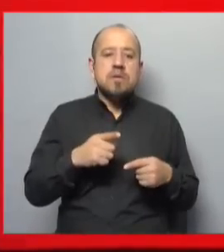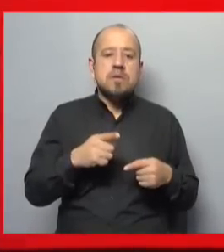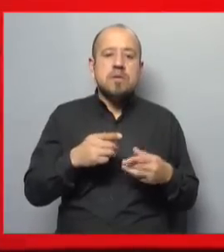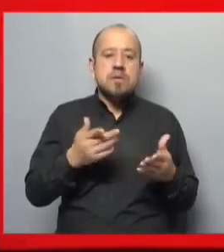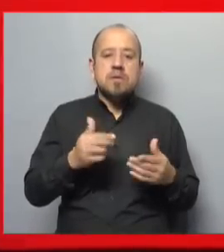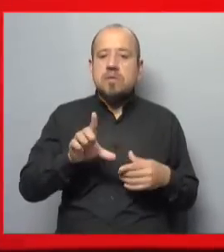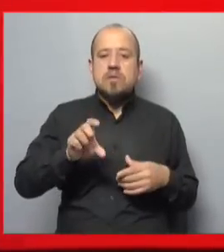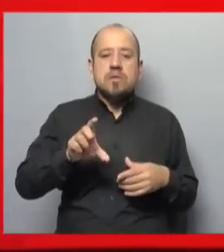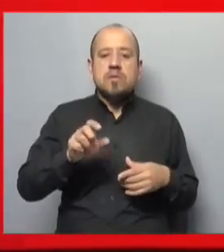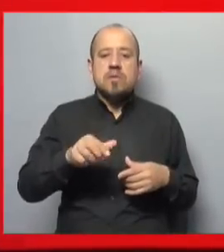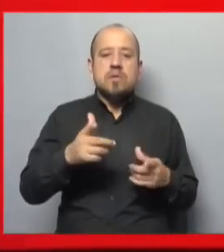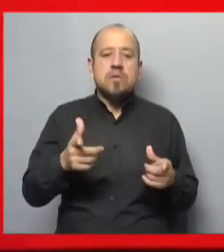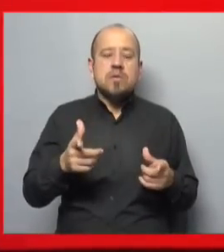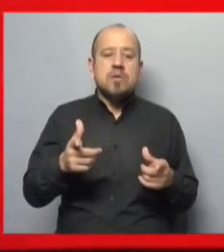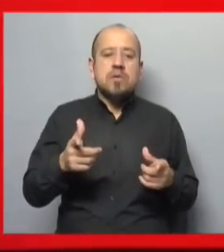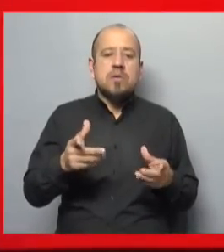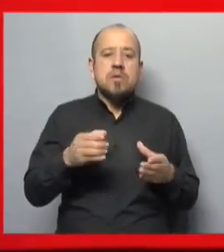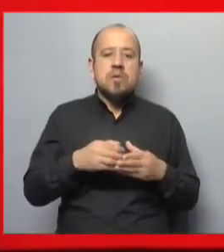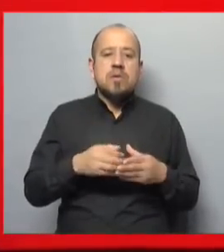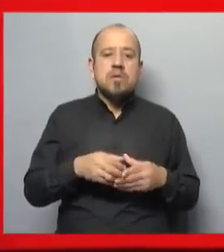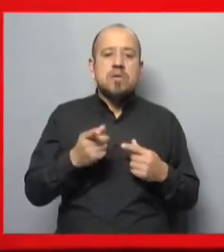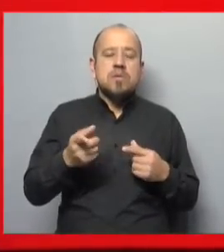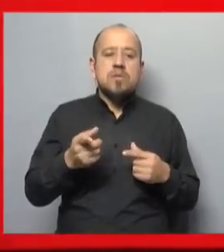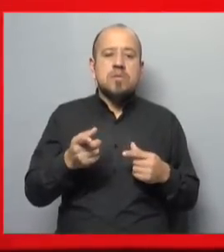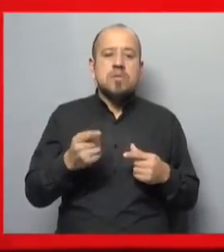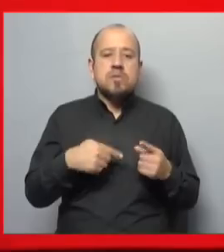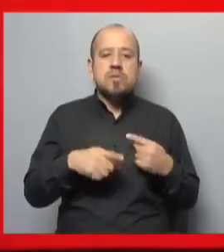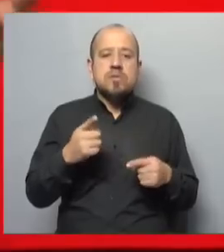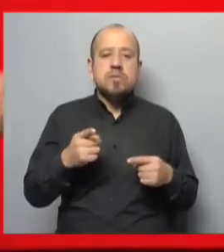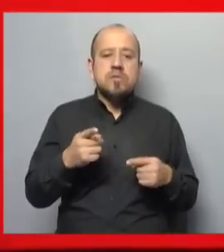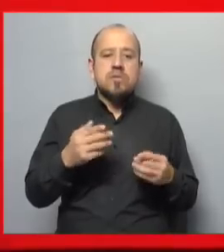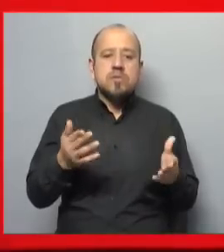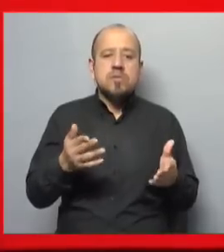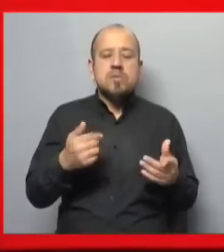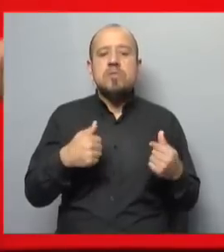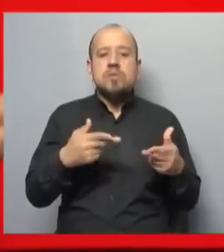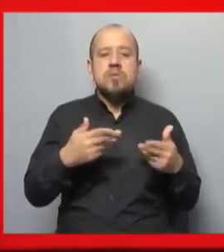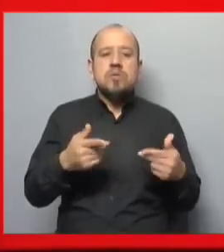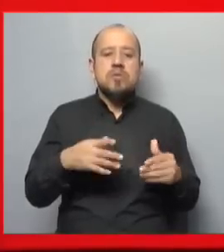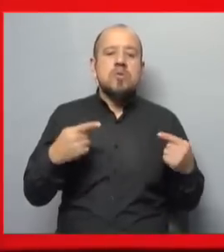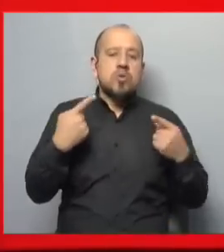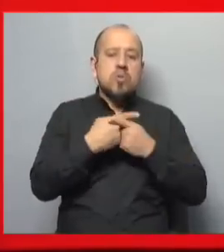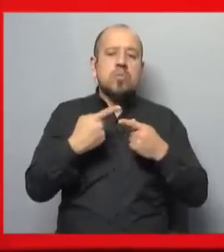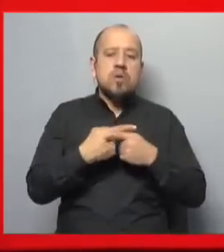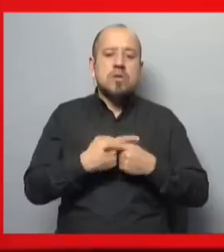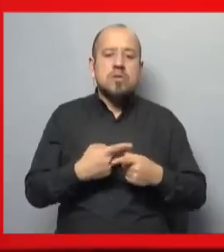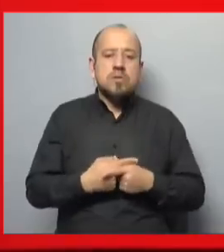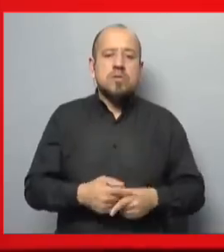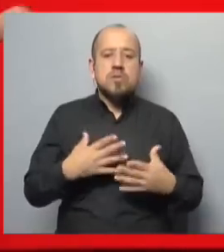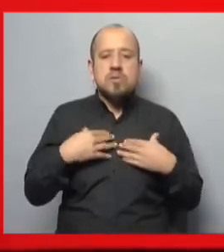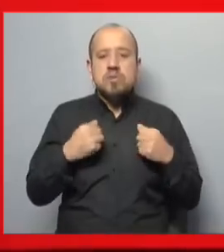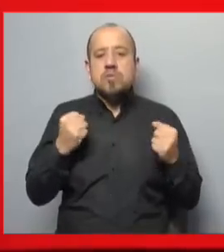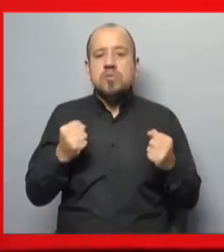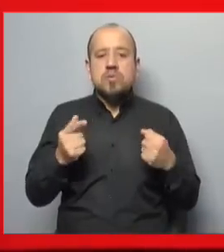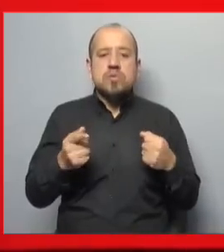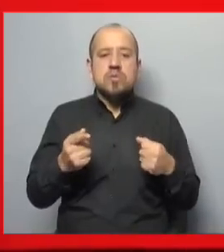lógico que un equipo haga una buena figuración aunque no ganes pero es una buena relación tenga buenos partidos genera es una ilusión que genera